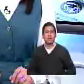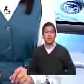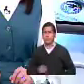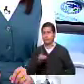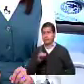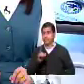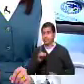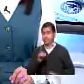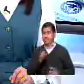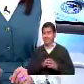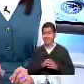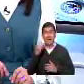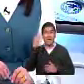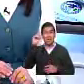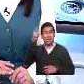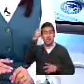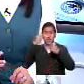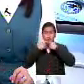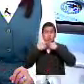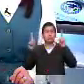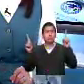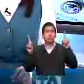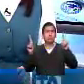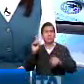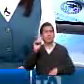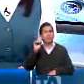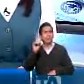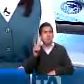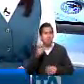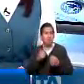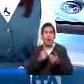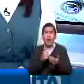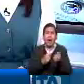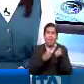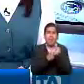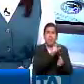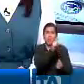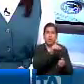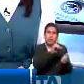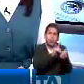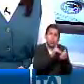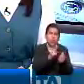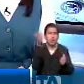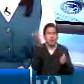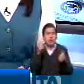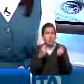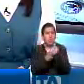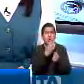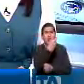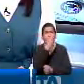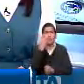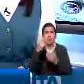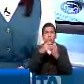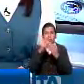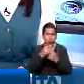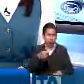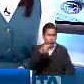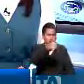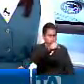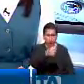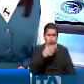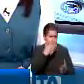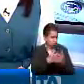Y más de un mes después del anuncio oficial, el gobierno no concreta el pago de la bonificación de $200 a los trabajadores de primera línea